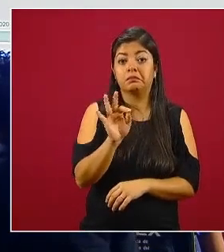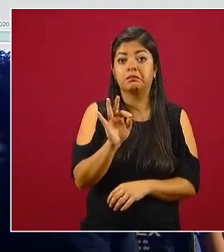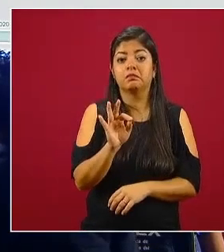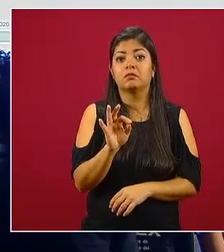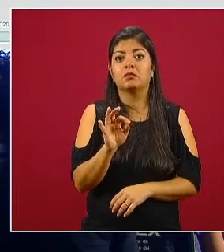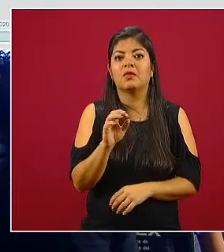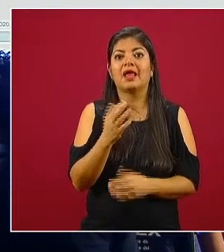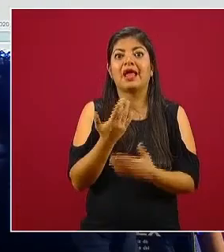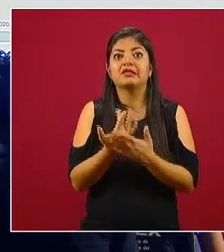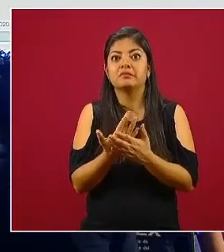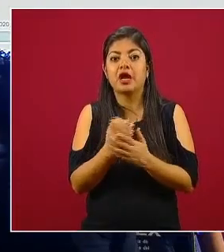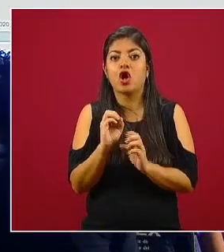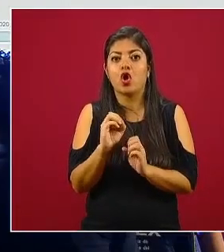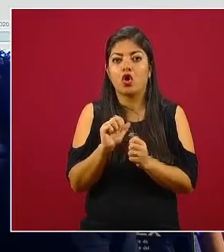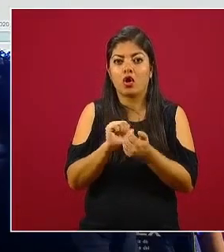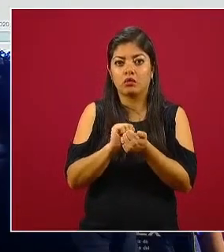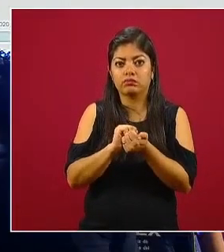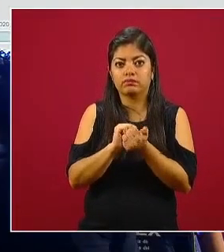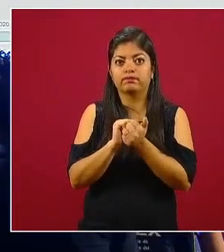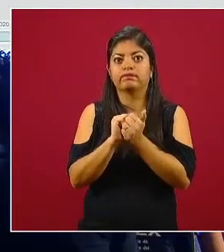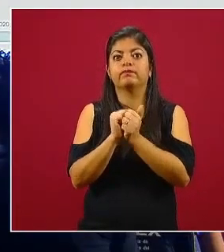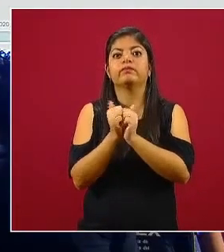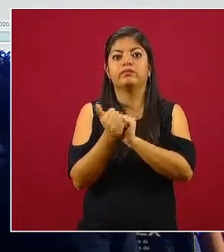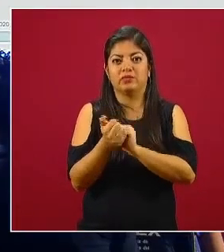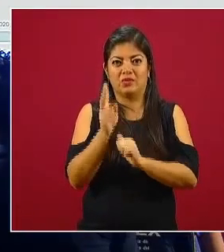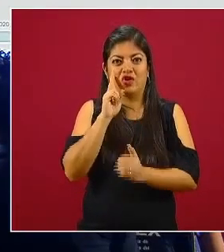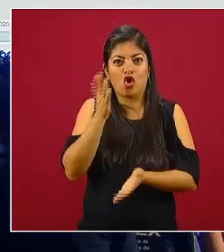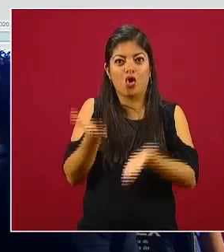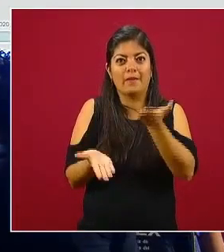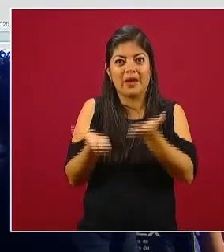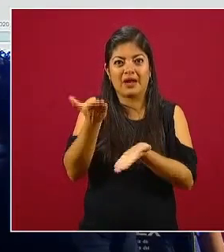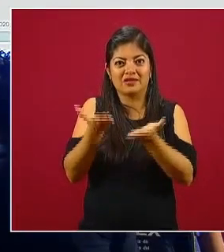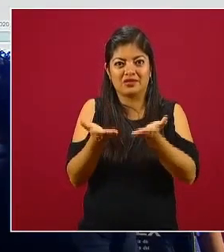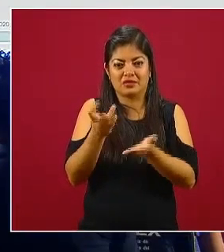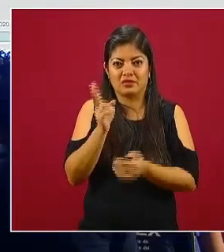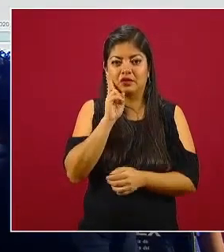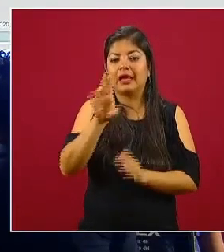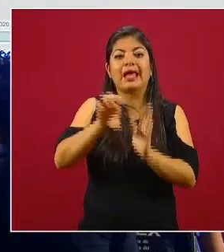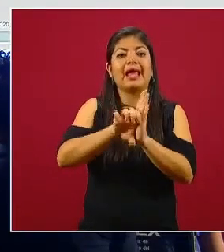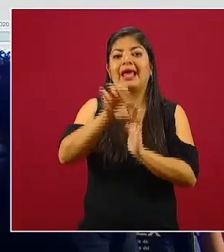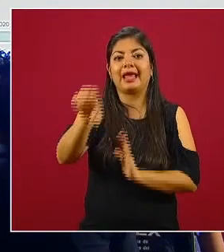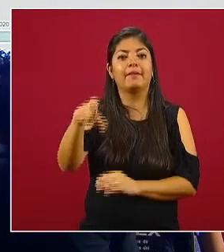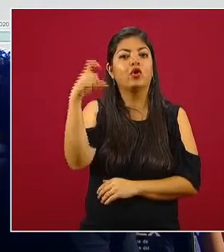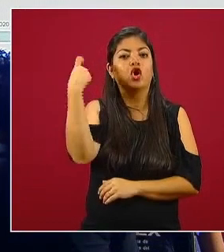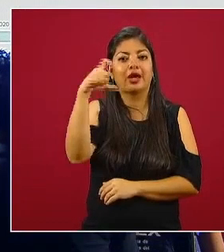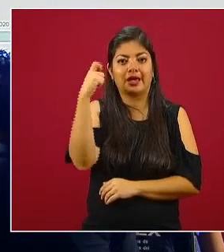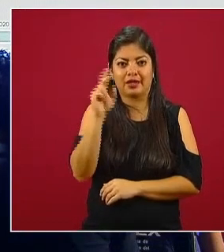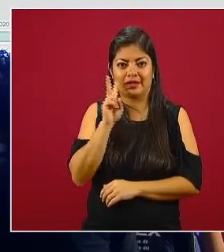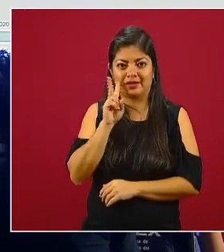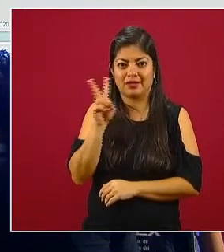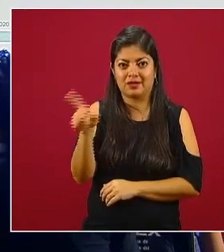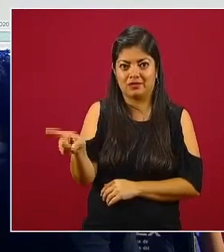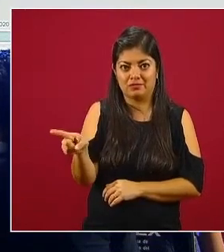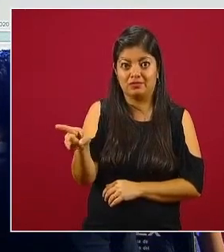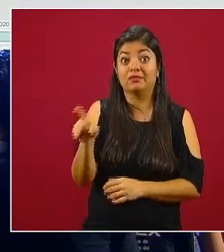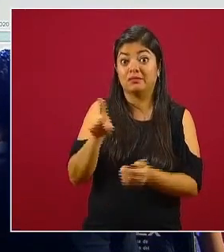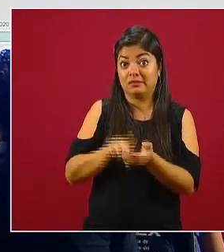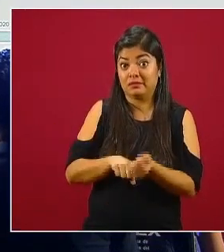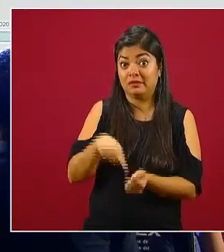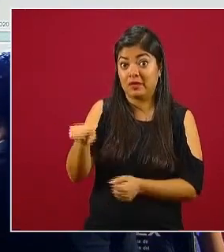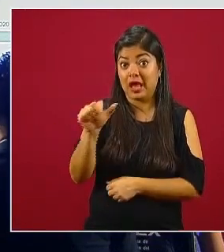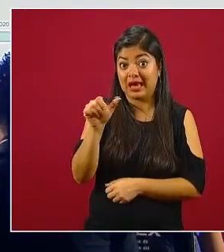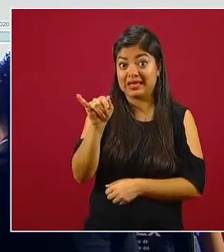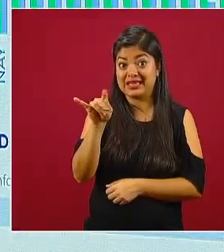es cuando empieza a cambiar la comparación de las barras. Tomemos como ejemplo Querétaro, los casos